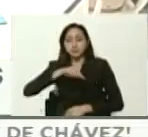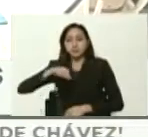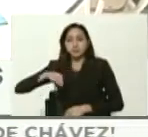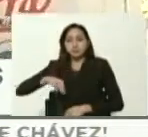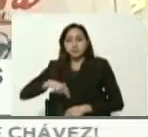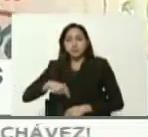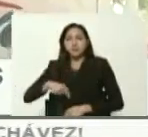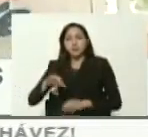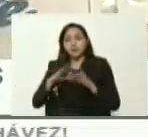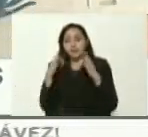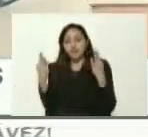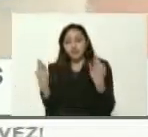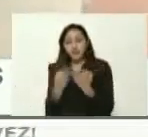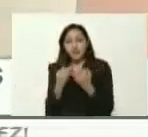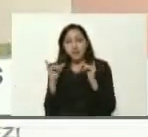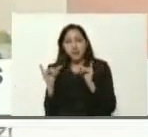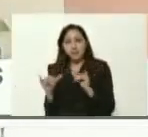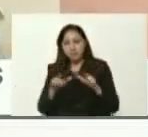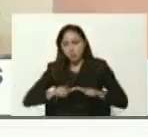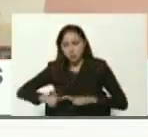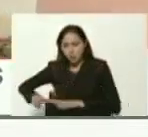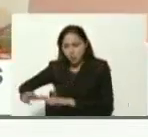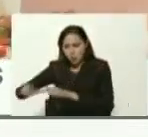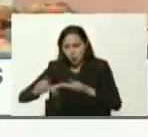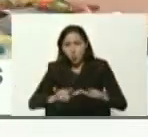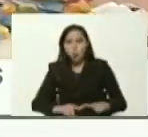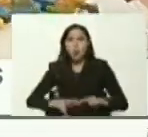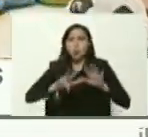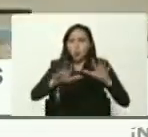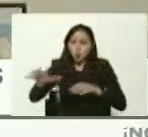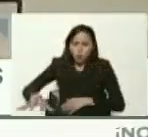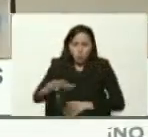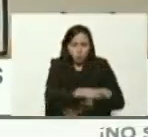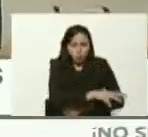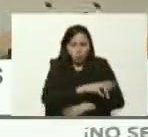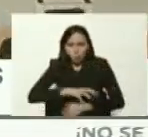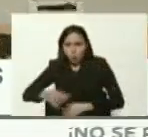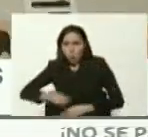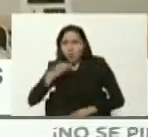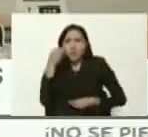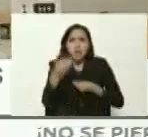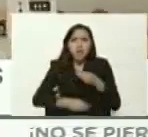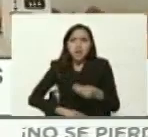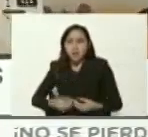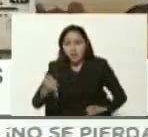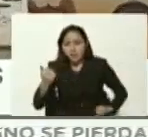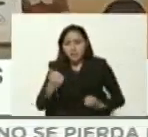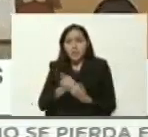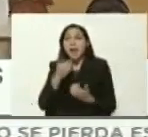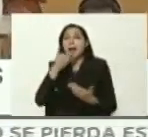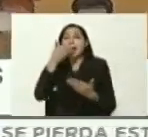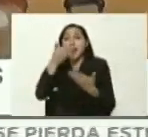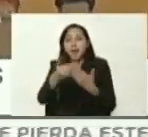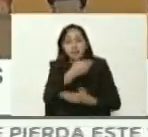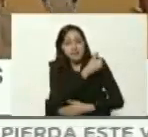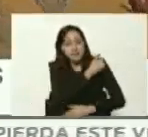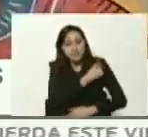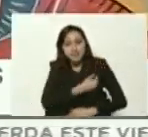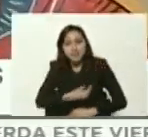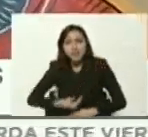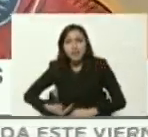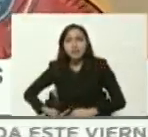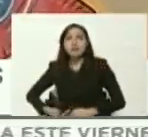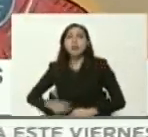a nuestras familias de este sector y los 8 sectores que conforman esta base de Misiones. Muchas gracias, presidente, por